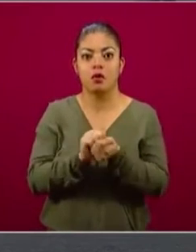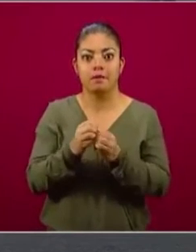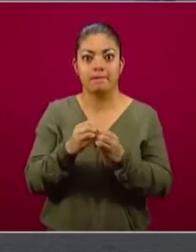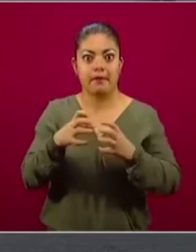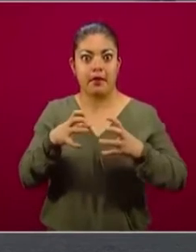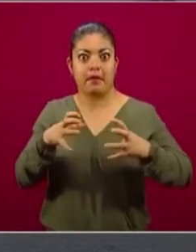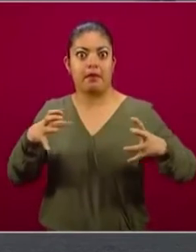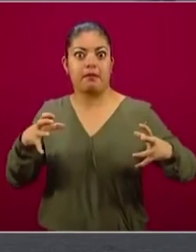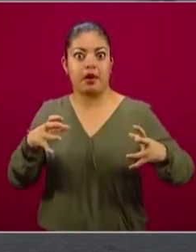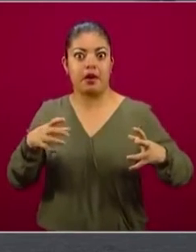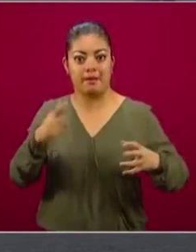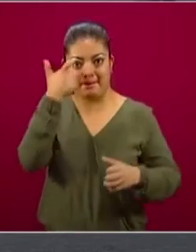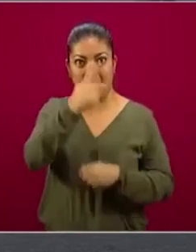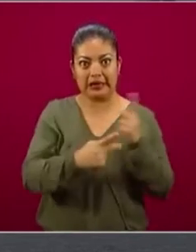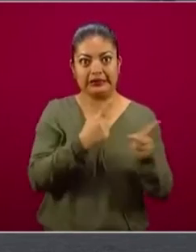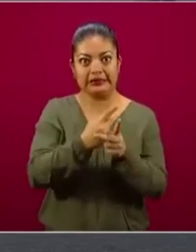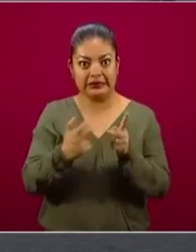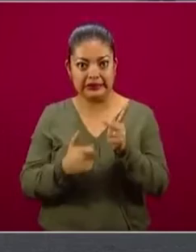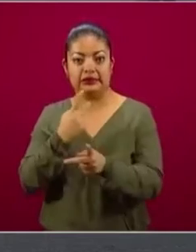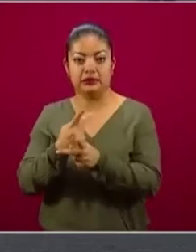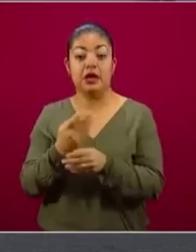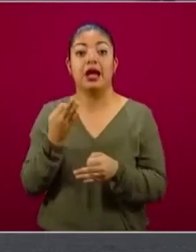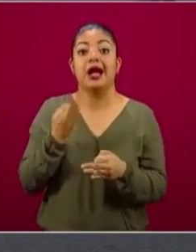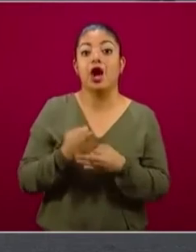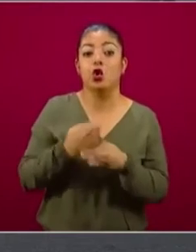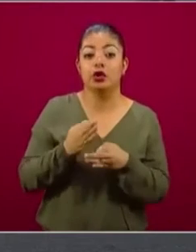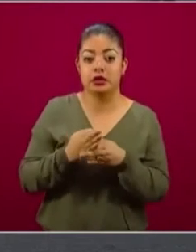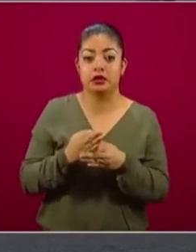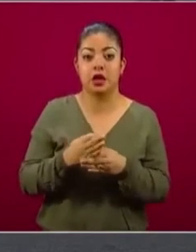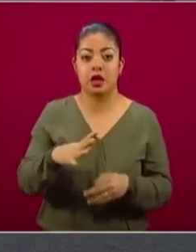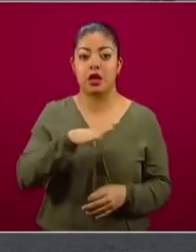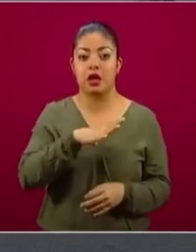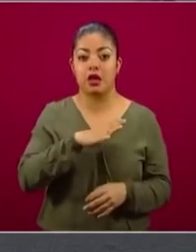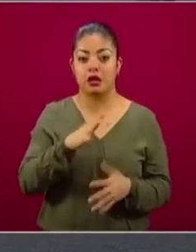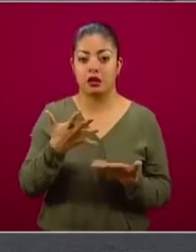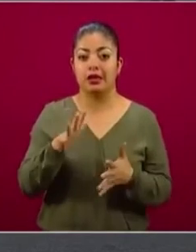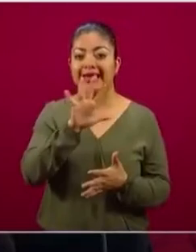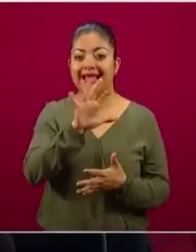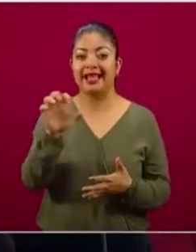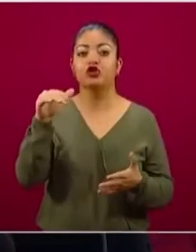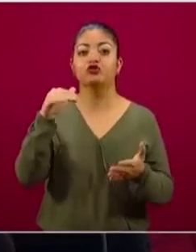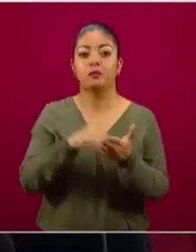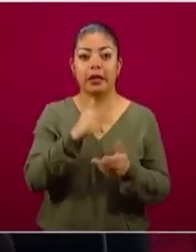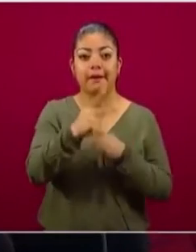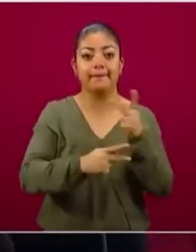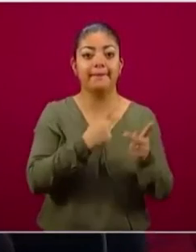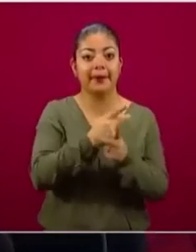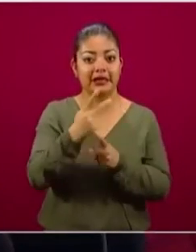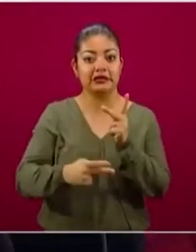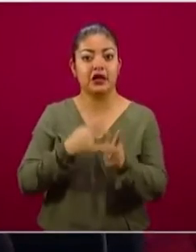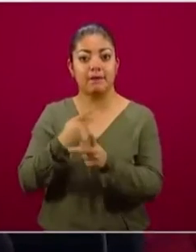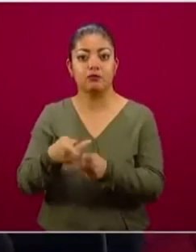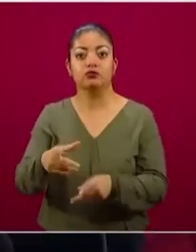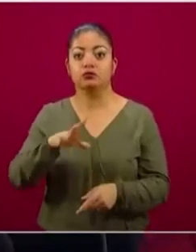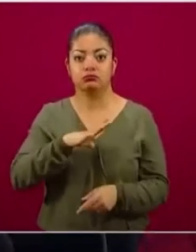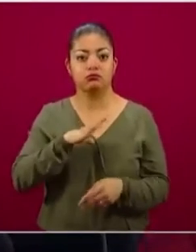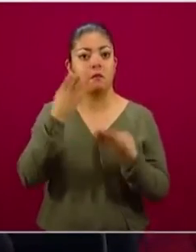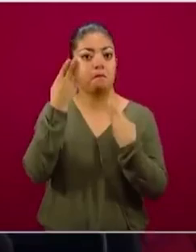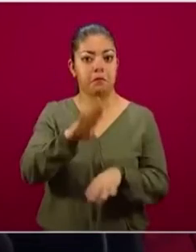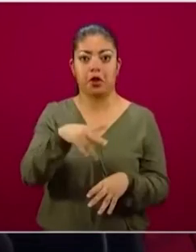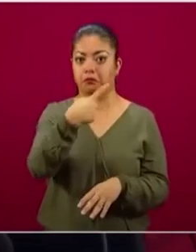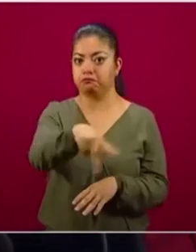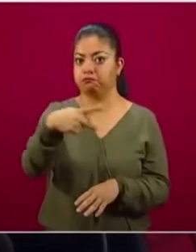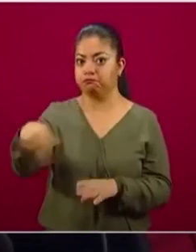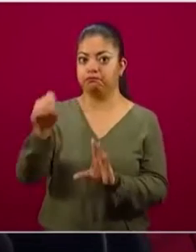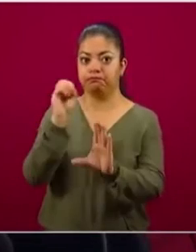créditos actualmente hay ya un poco más de 500 mil créditos que ya tienen los recursos en los bancos y